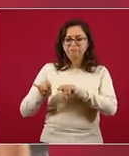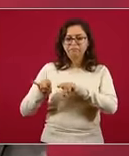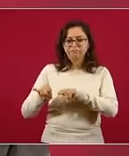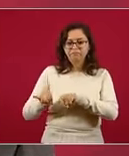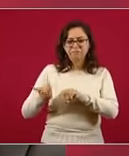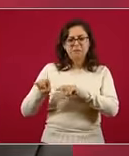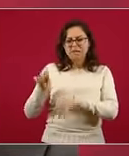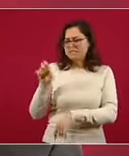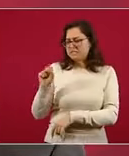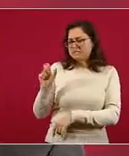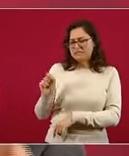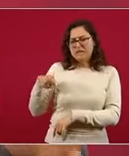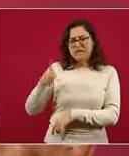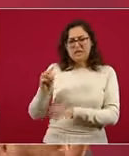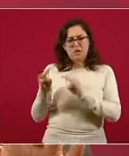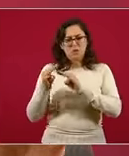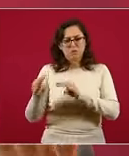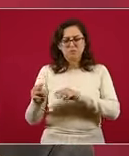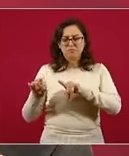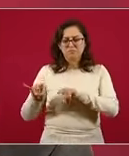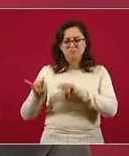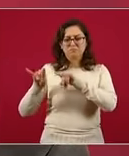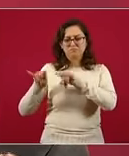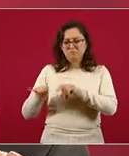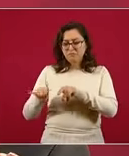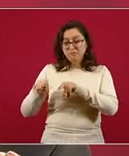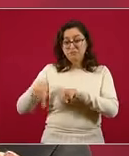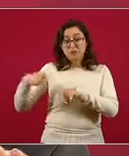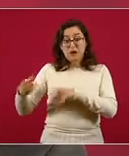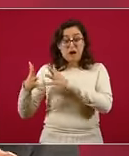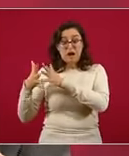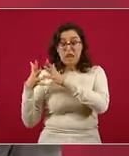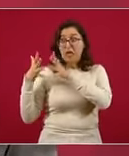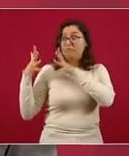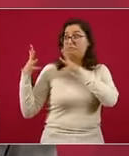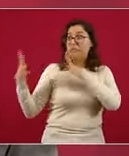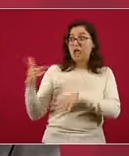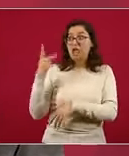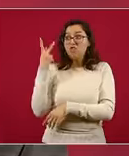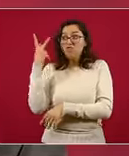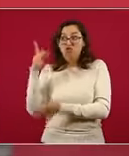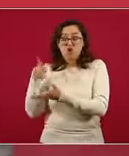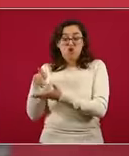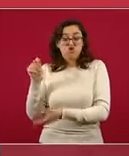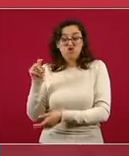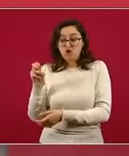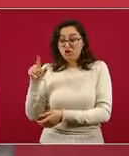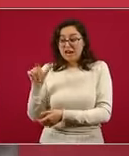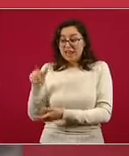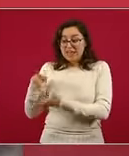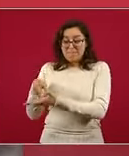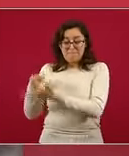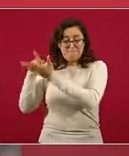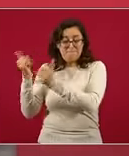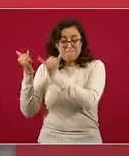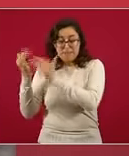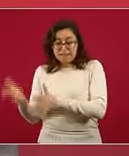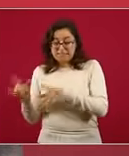kilómetros por hora, y uno de ellos es un camión de 2 toneladas y el otro es un